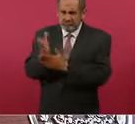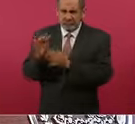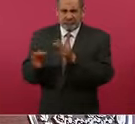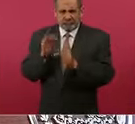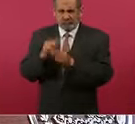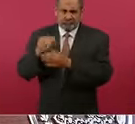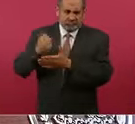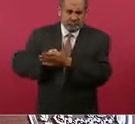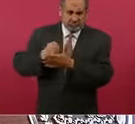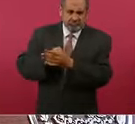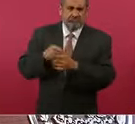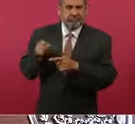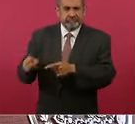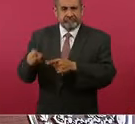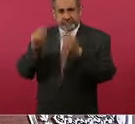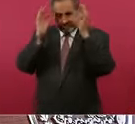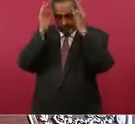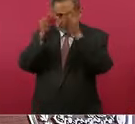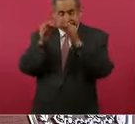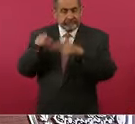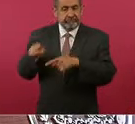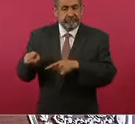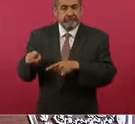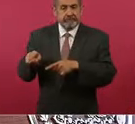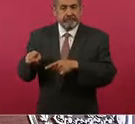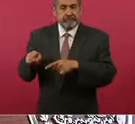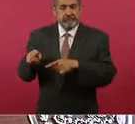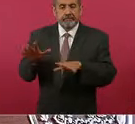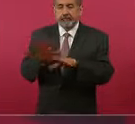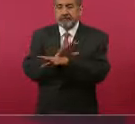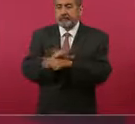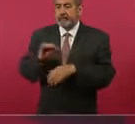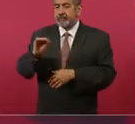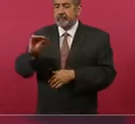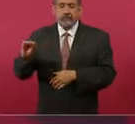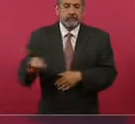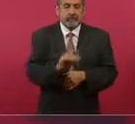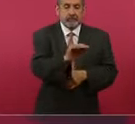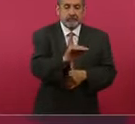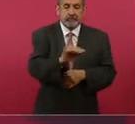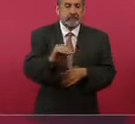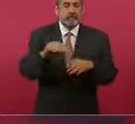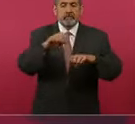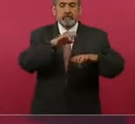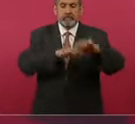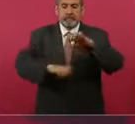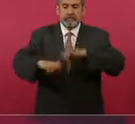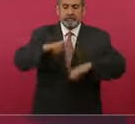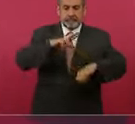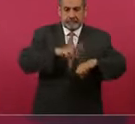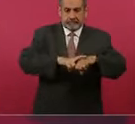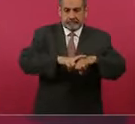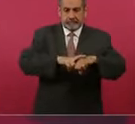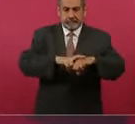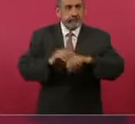el movimiento, va a ser embajador